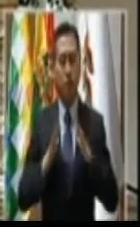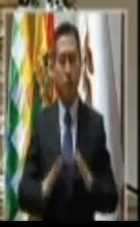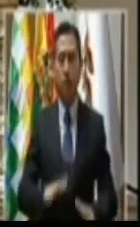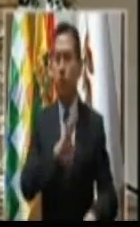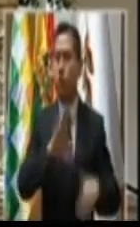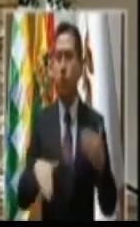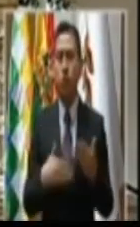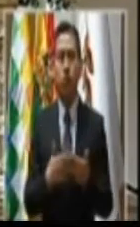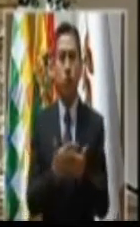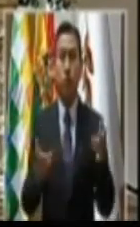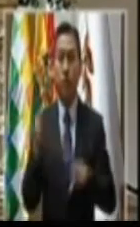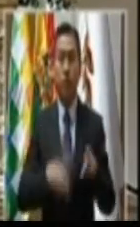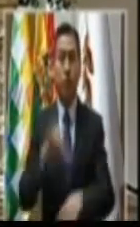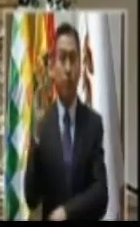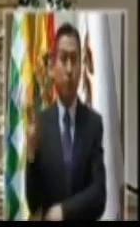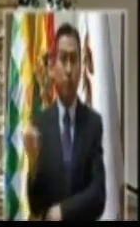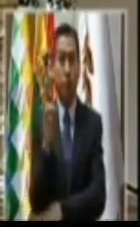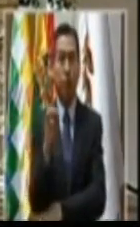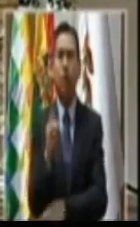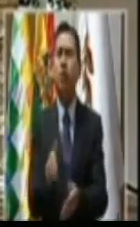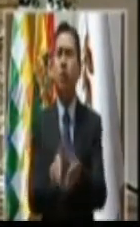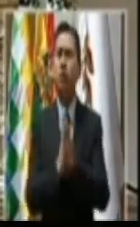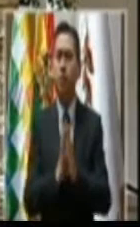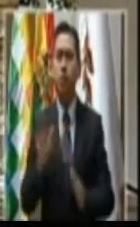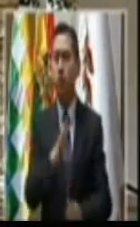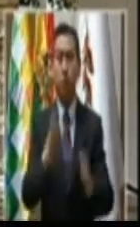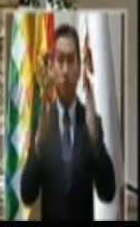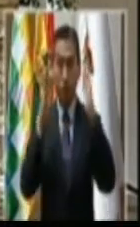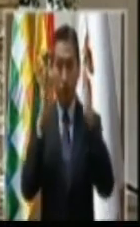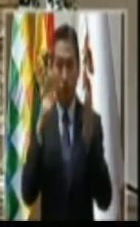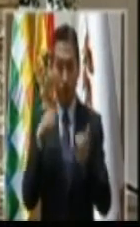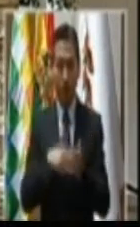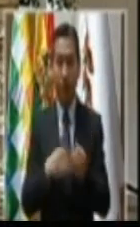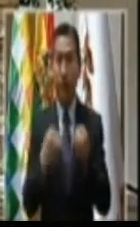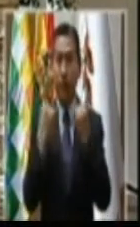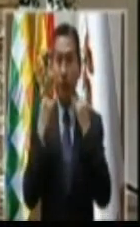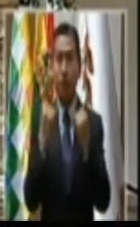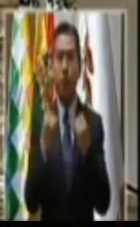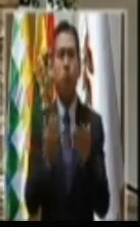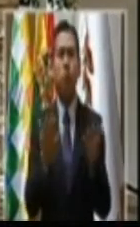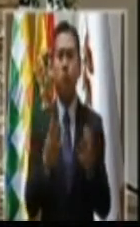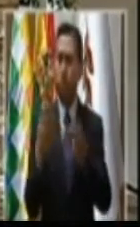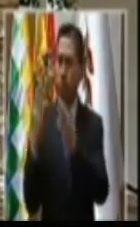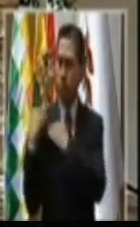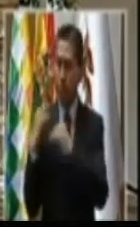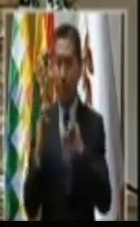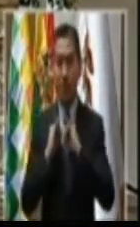este salvaje contagio que vivimos los bolivianos, independientemente de aquello. Pero en todo caso,